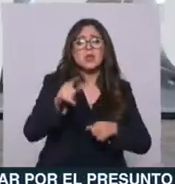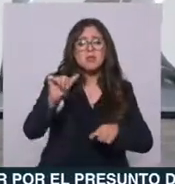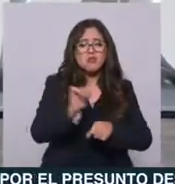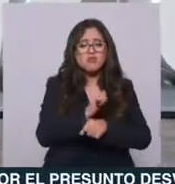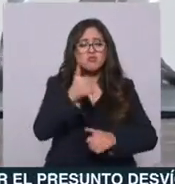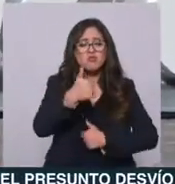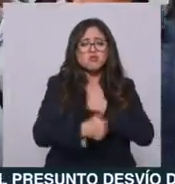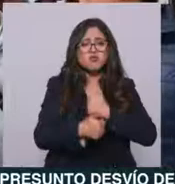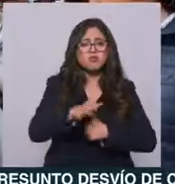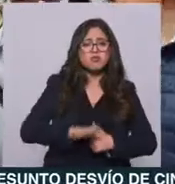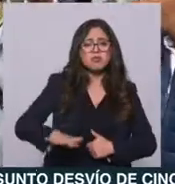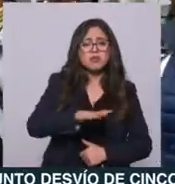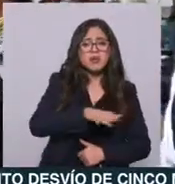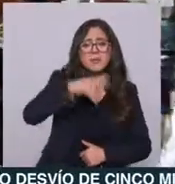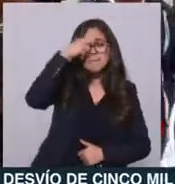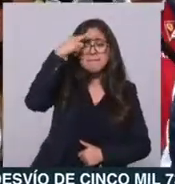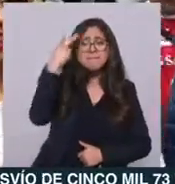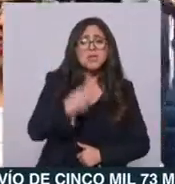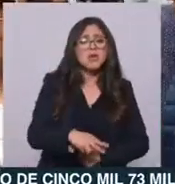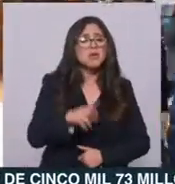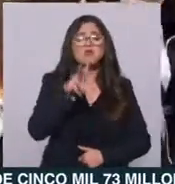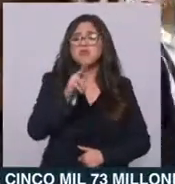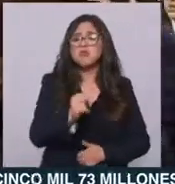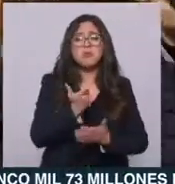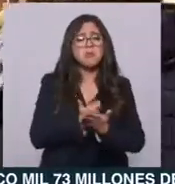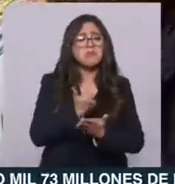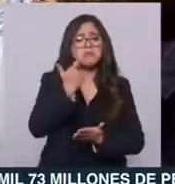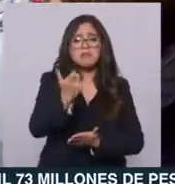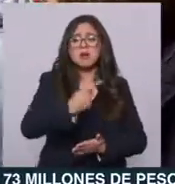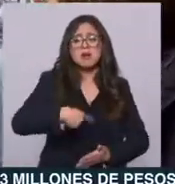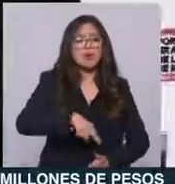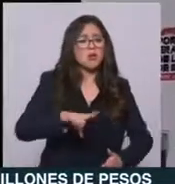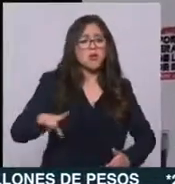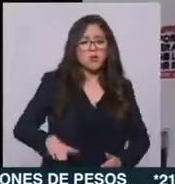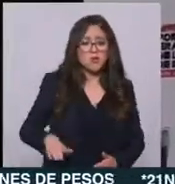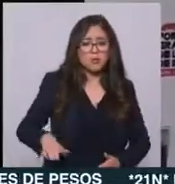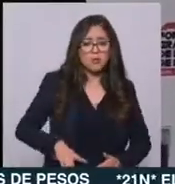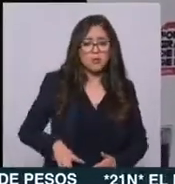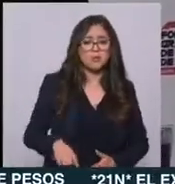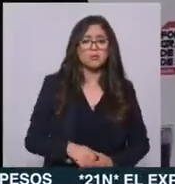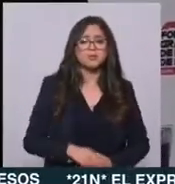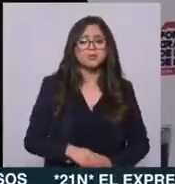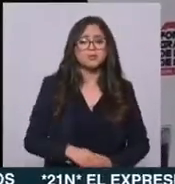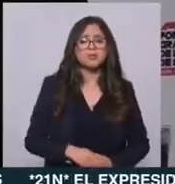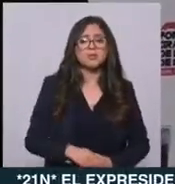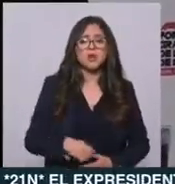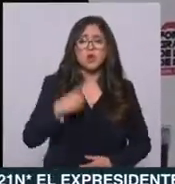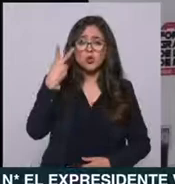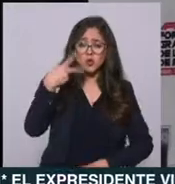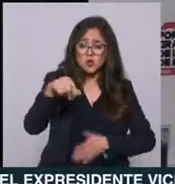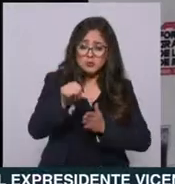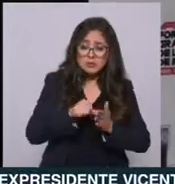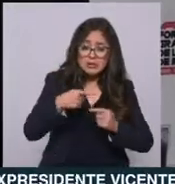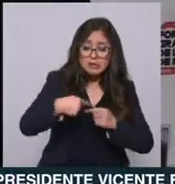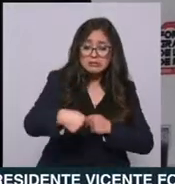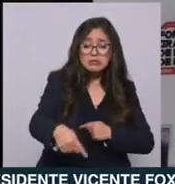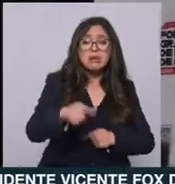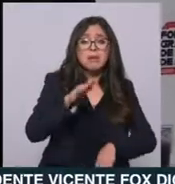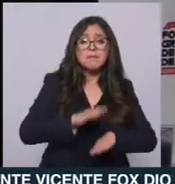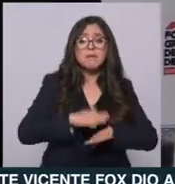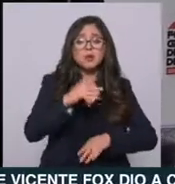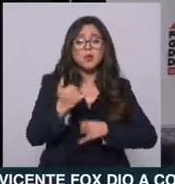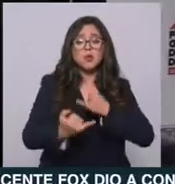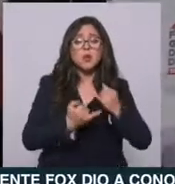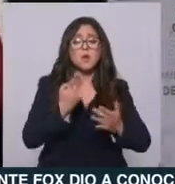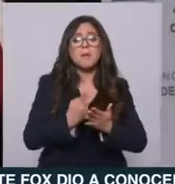azteca, al saber que no se recibirían recursos públicos. Hoy, a 2 meses de que se realice una edición más del